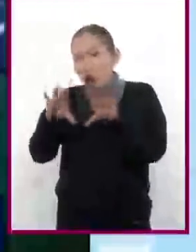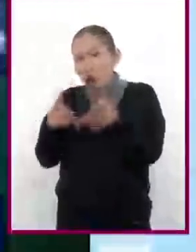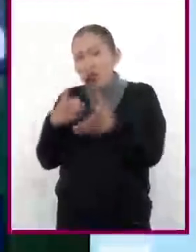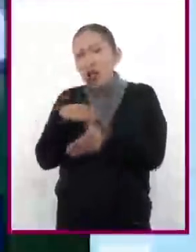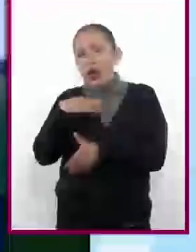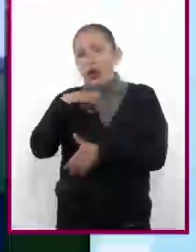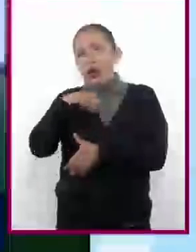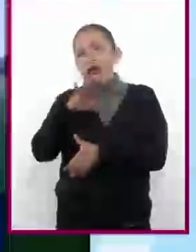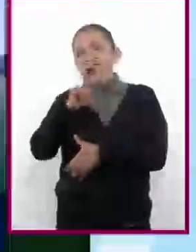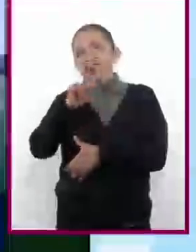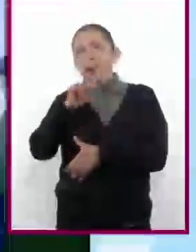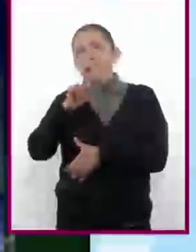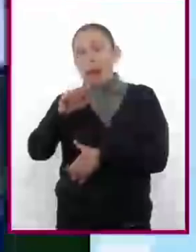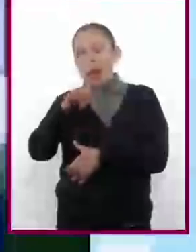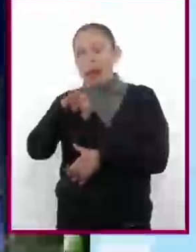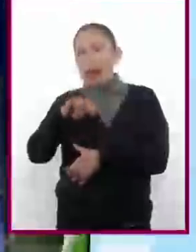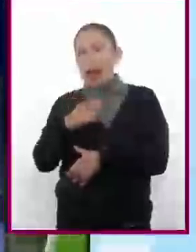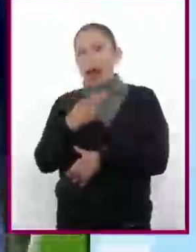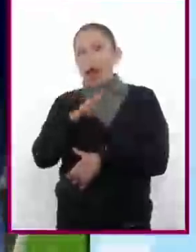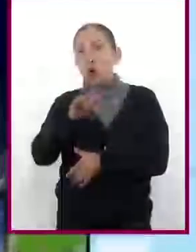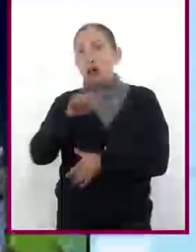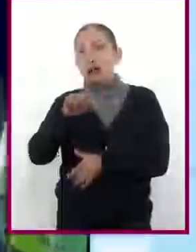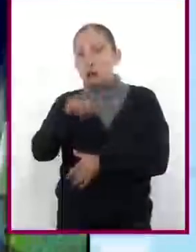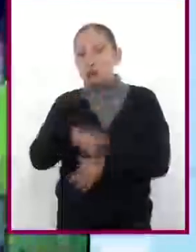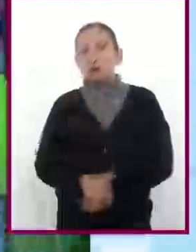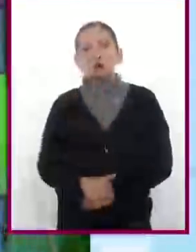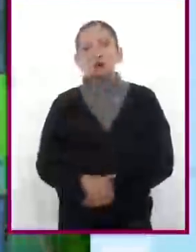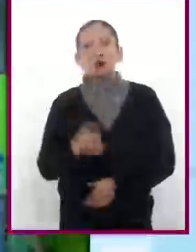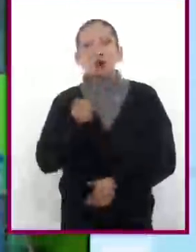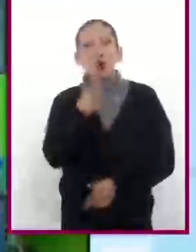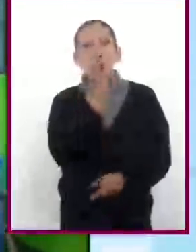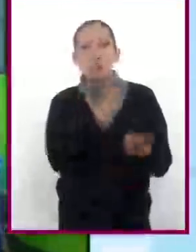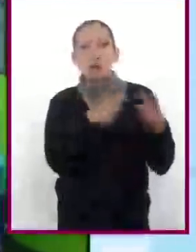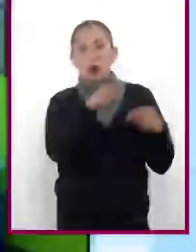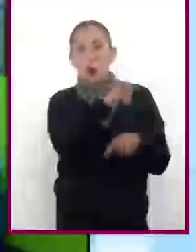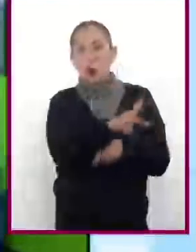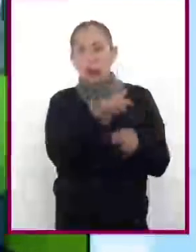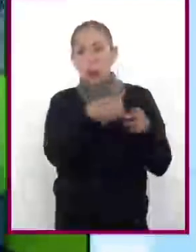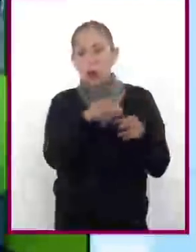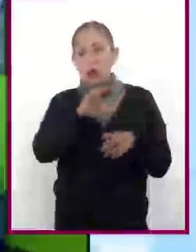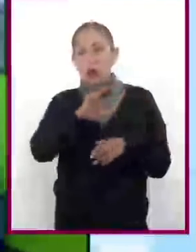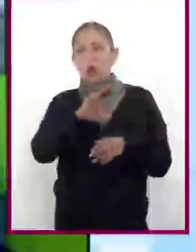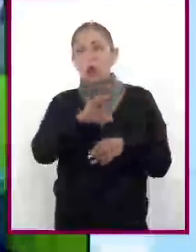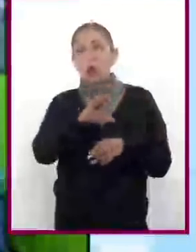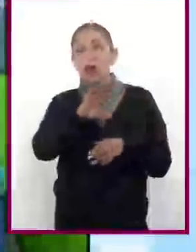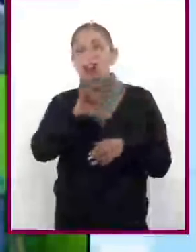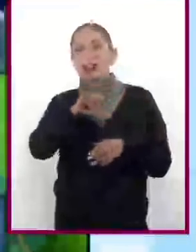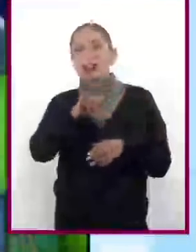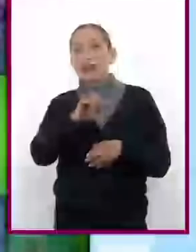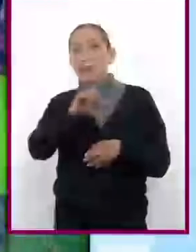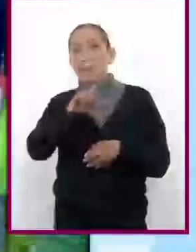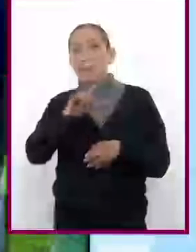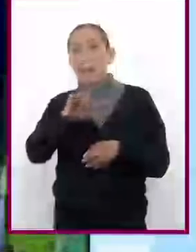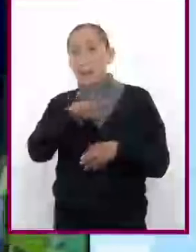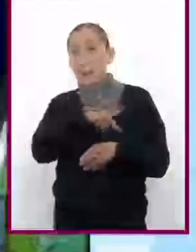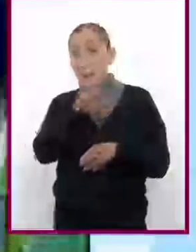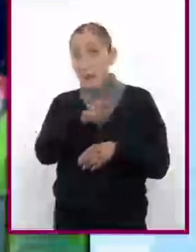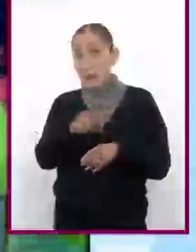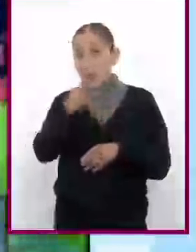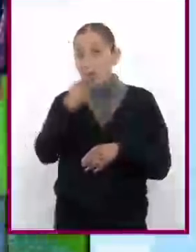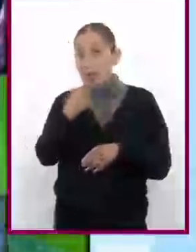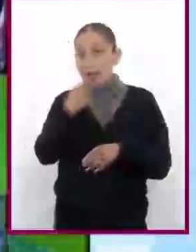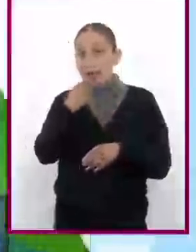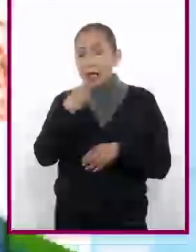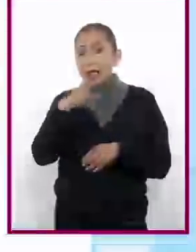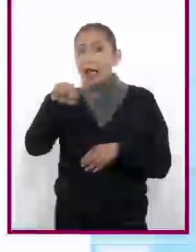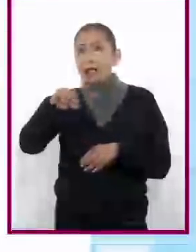llama Cuentepec y hablan el náhuatl. Bueno, yo vengo del pueblo de Cuentepec y en mi pueblo se habla